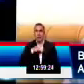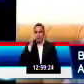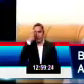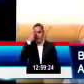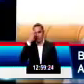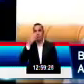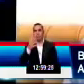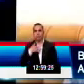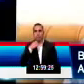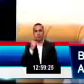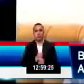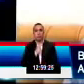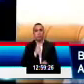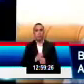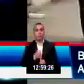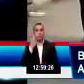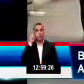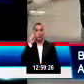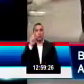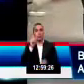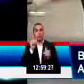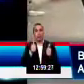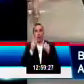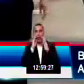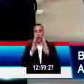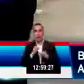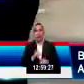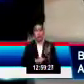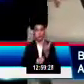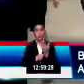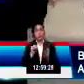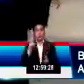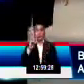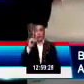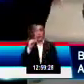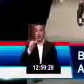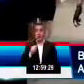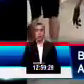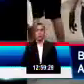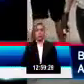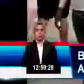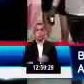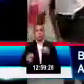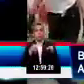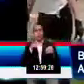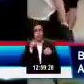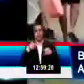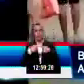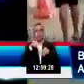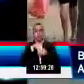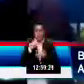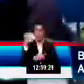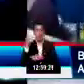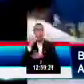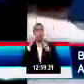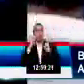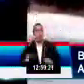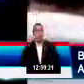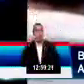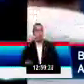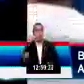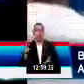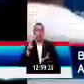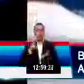se está trabajando para que la atención sea oportuna. Finalmente, la ministra María Paula Romo explicó que han identificado que durante la emergencia sanitaria